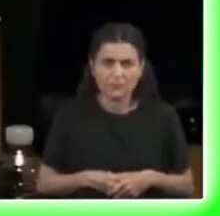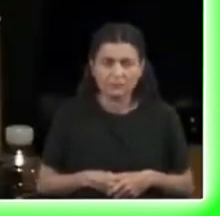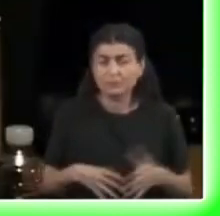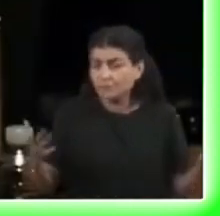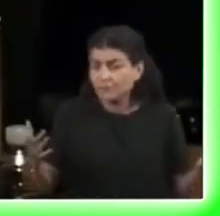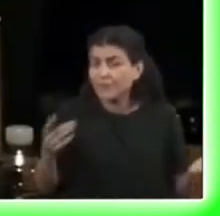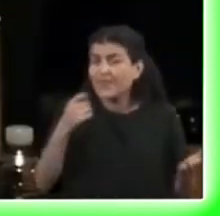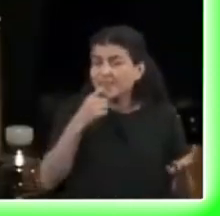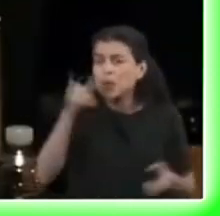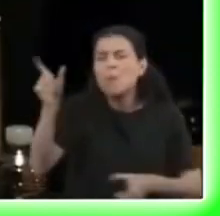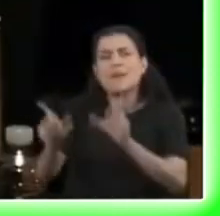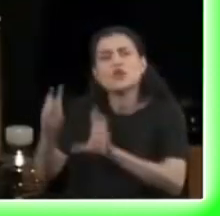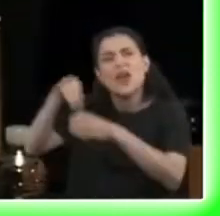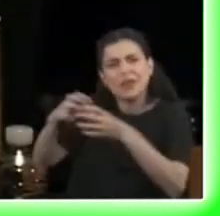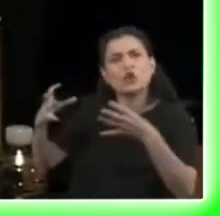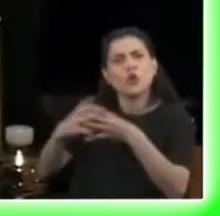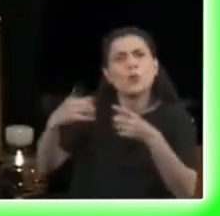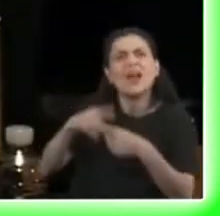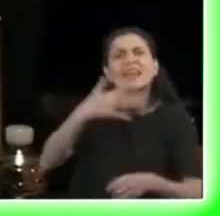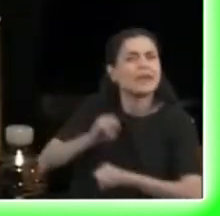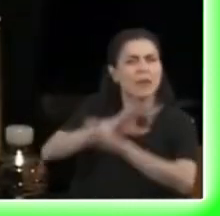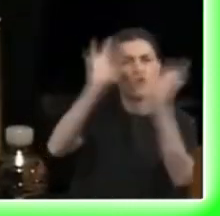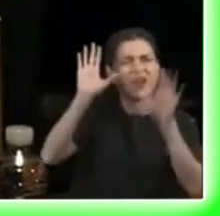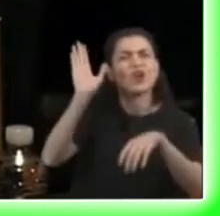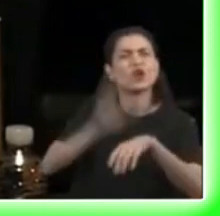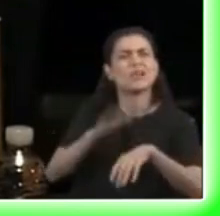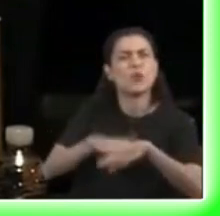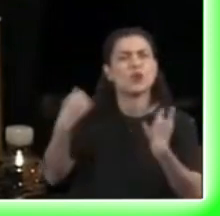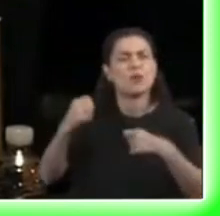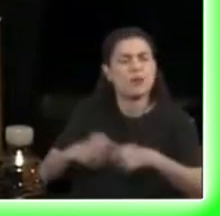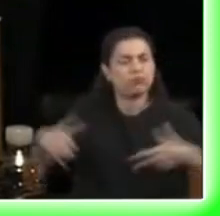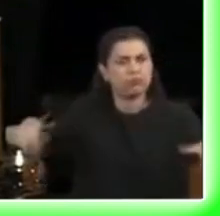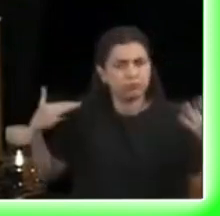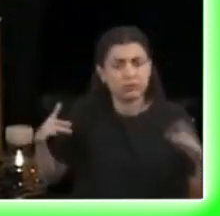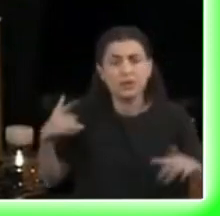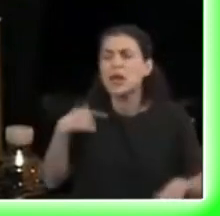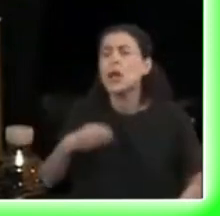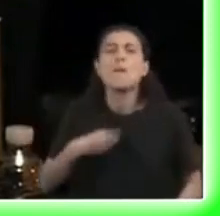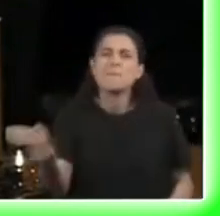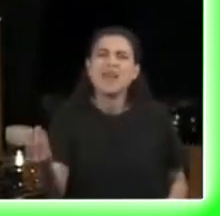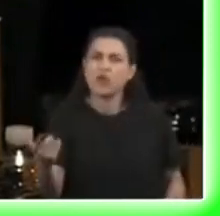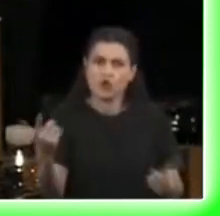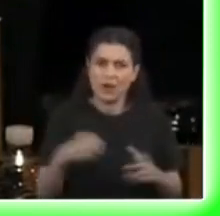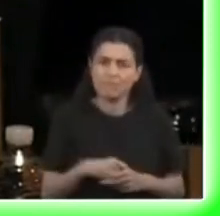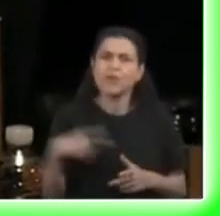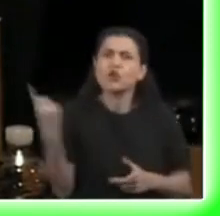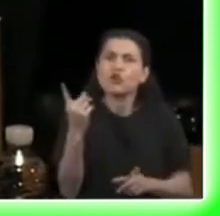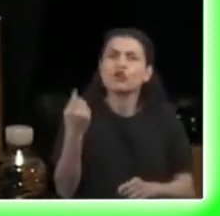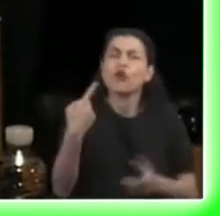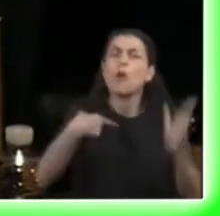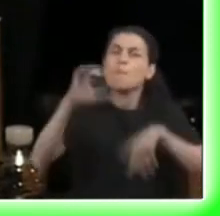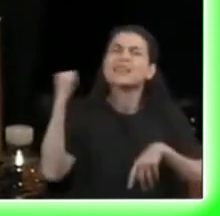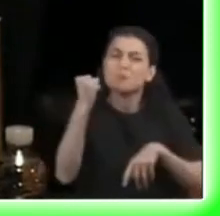Quienes sí lo comprendemos, le decimos a los argentinos que no teman, porque nuestra fe es tan grande como el desafío que tenemos por